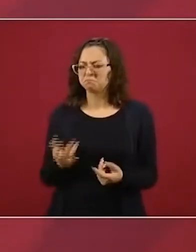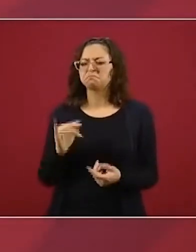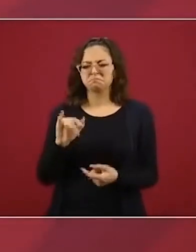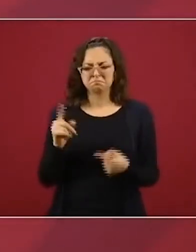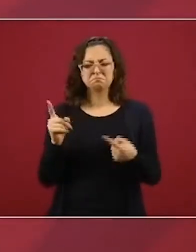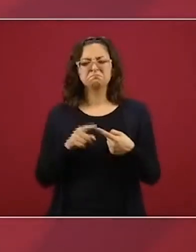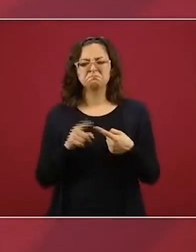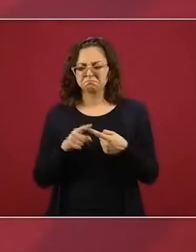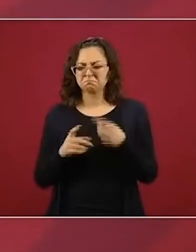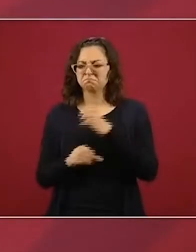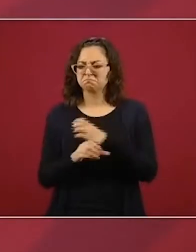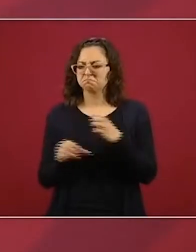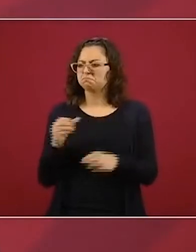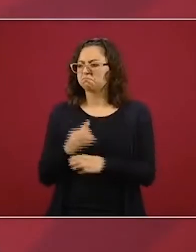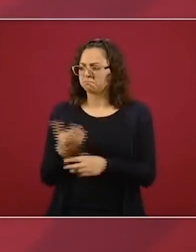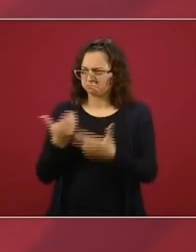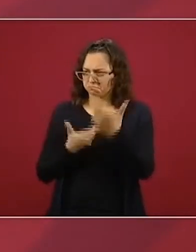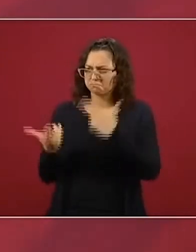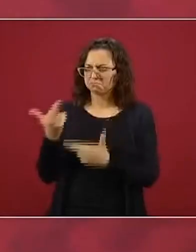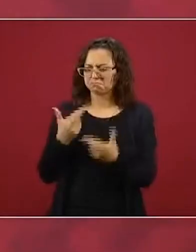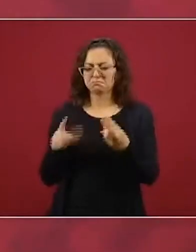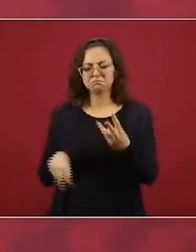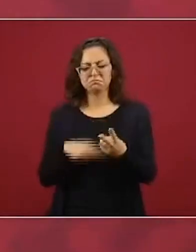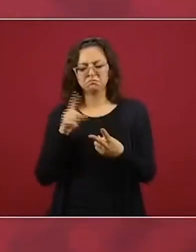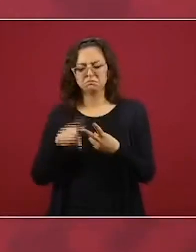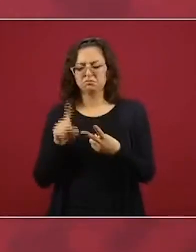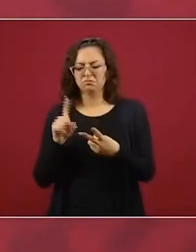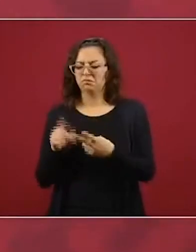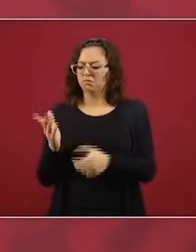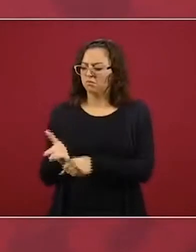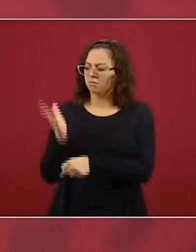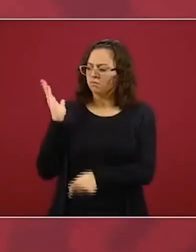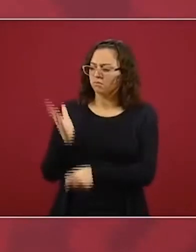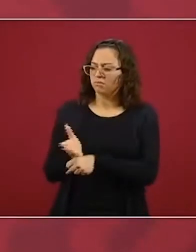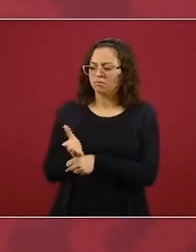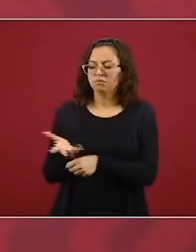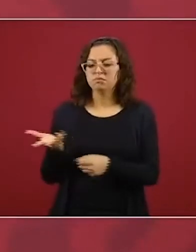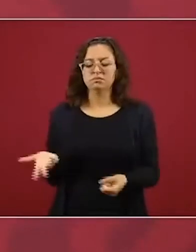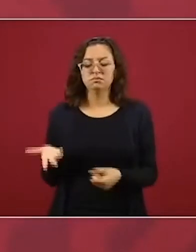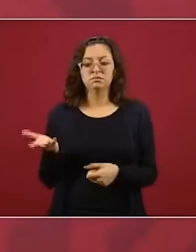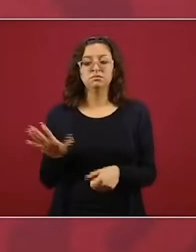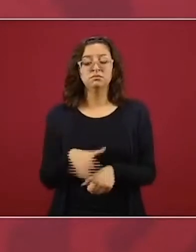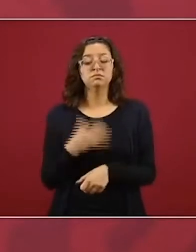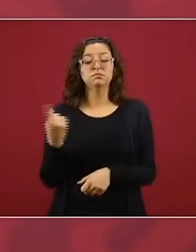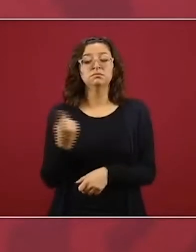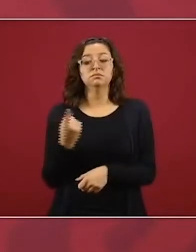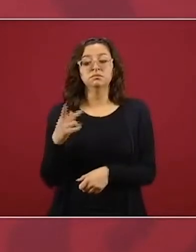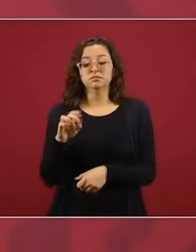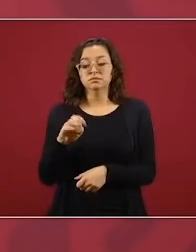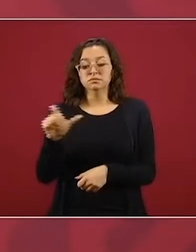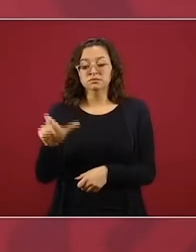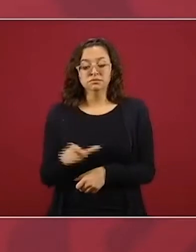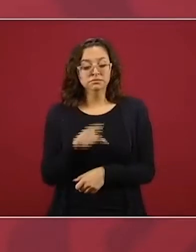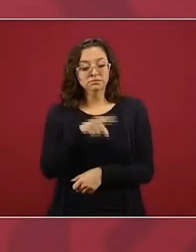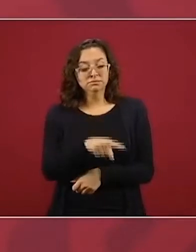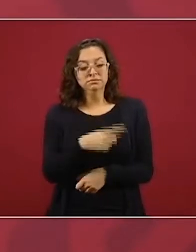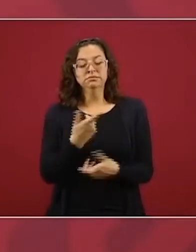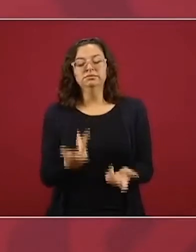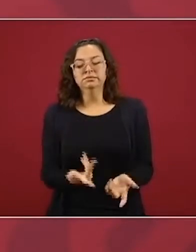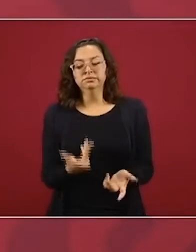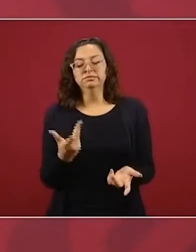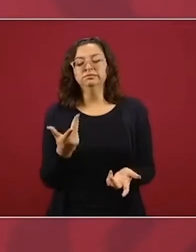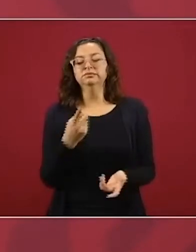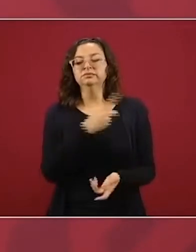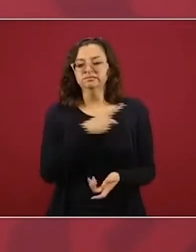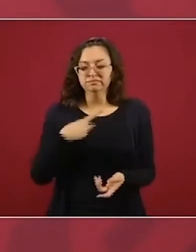porque se utilizó dinero público, todavía Pemex tiene deudas de la